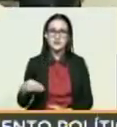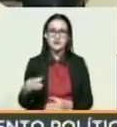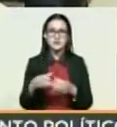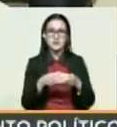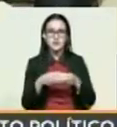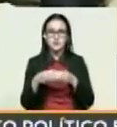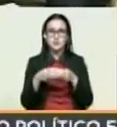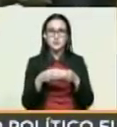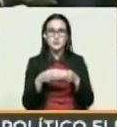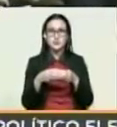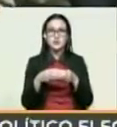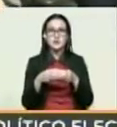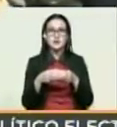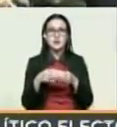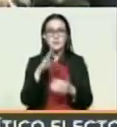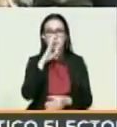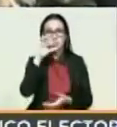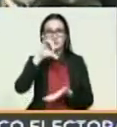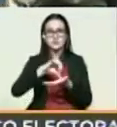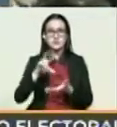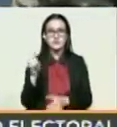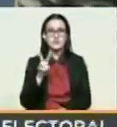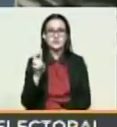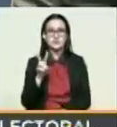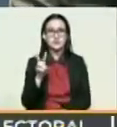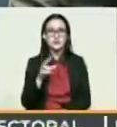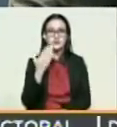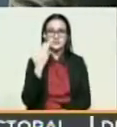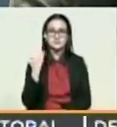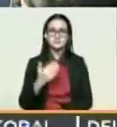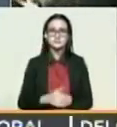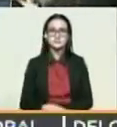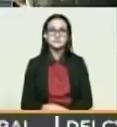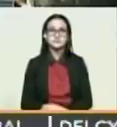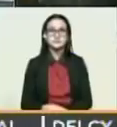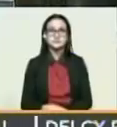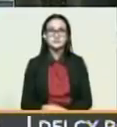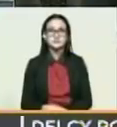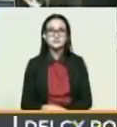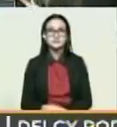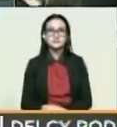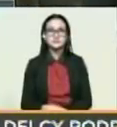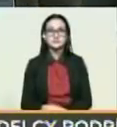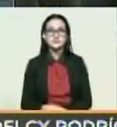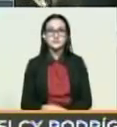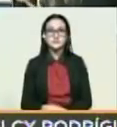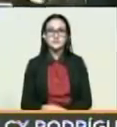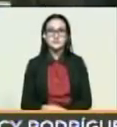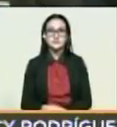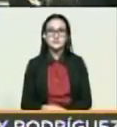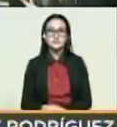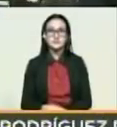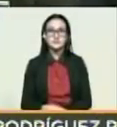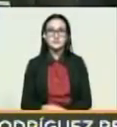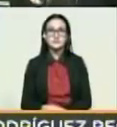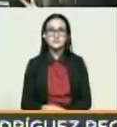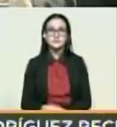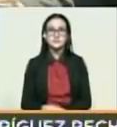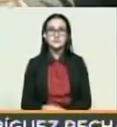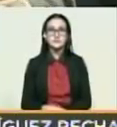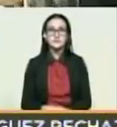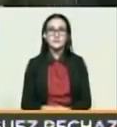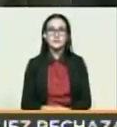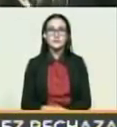de subasta de divisas del banco central de venezuela pedro maldonado y más semanas para entregarle al mercado privado de